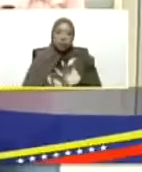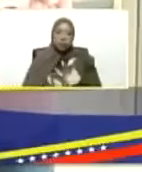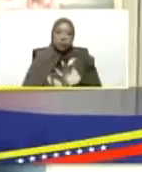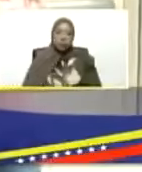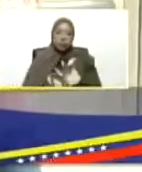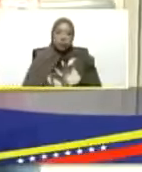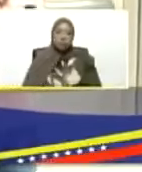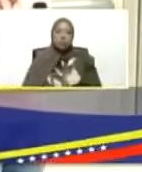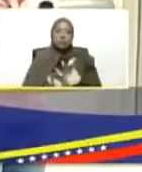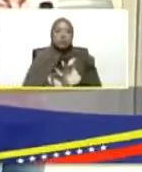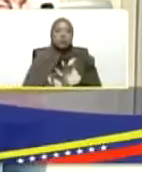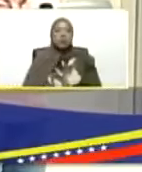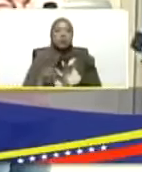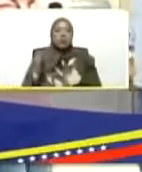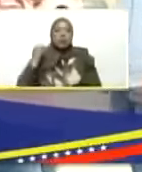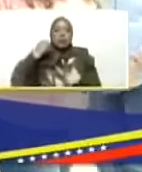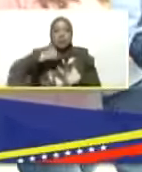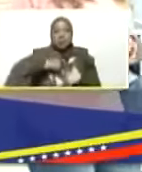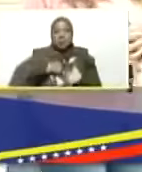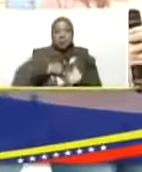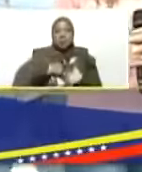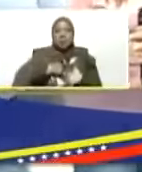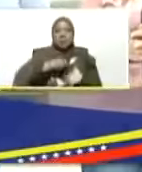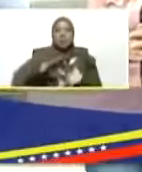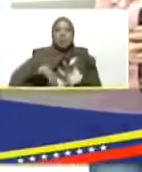Silita tiene su cartera que le regalaron